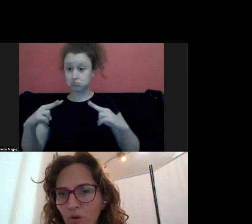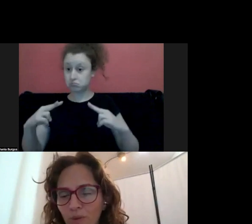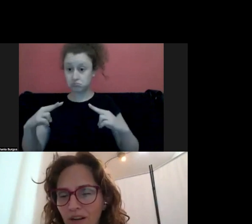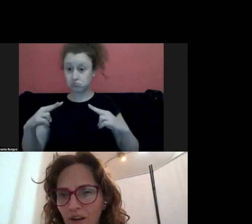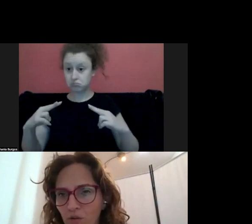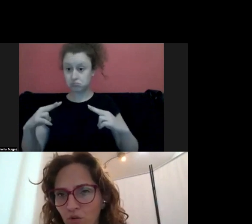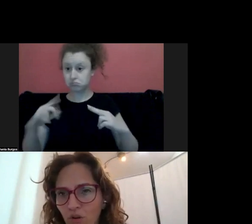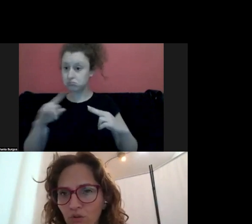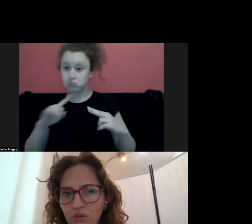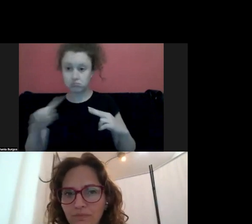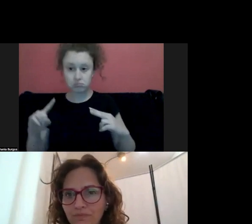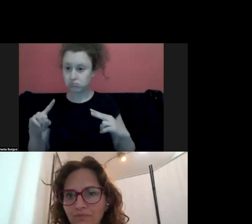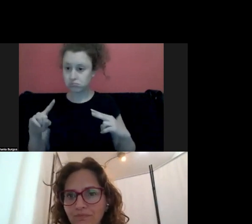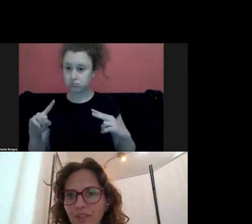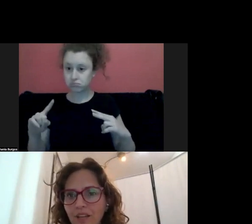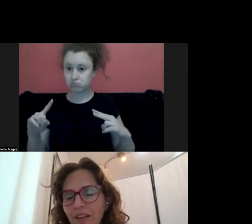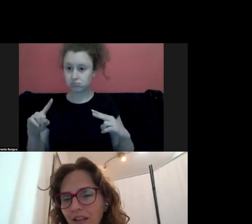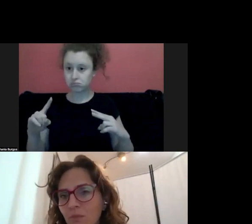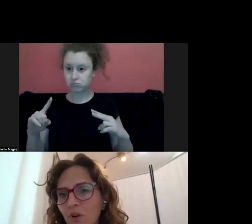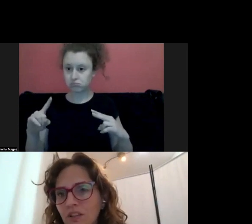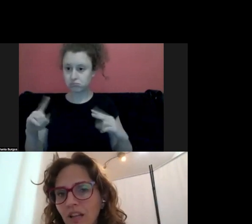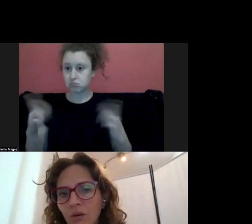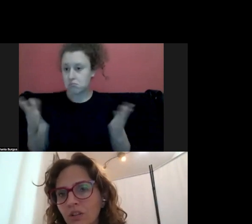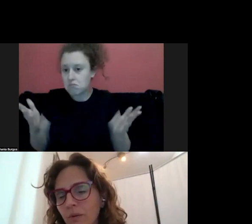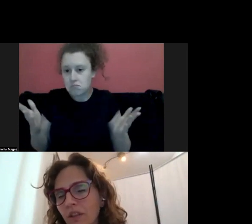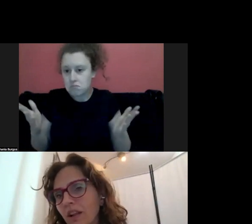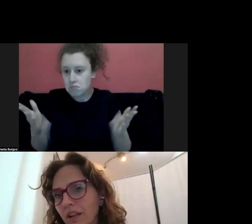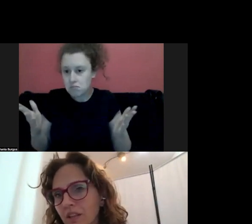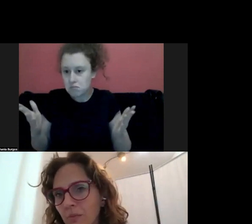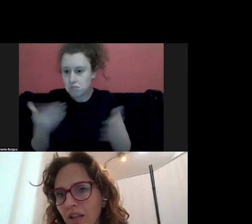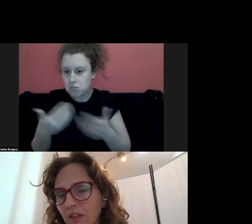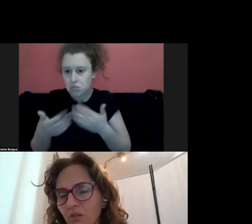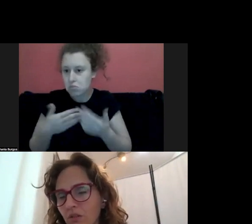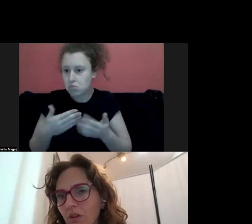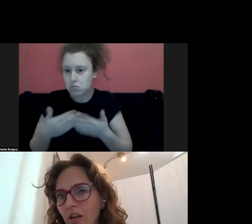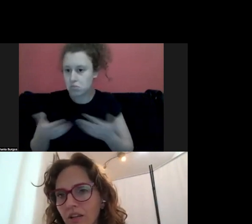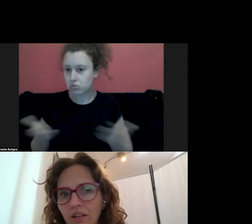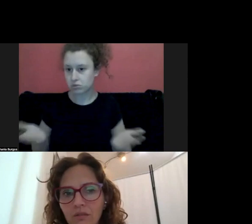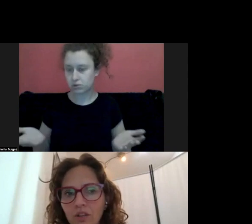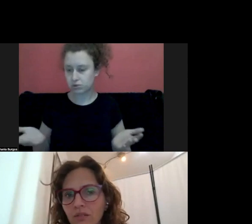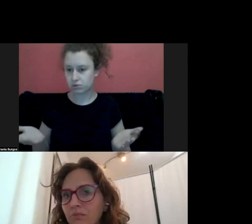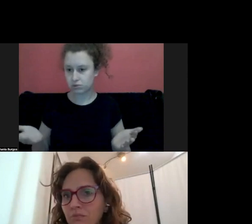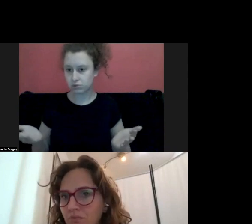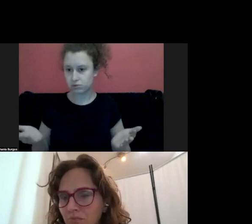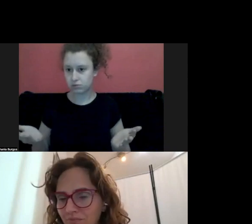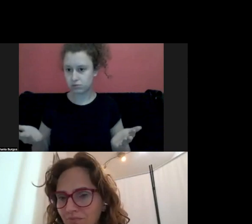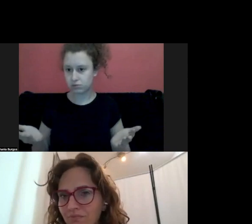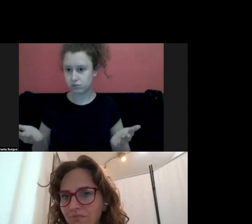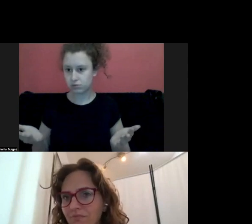nada por no mirar a los ojos. ¿Quién le molesta? Otra vez al que está mirando, no al que, o sea,